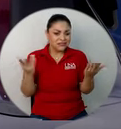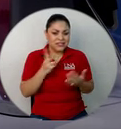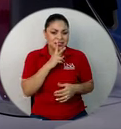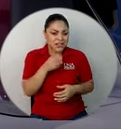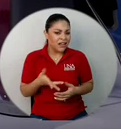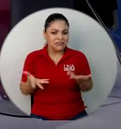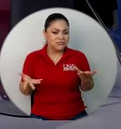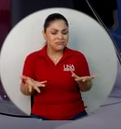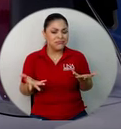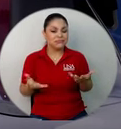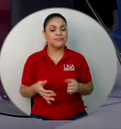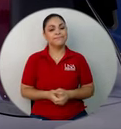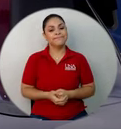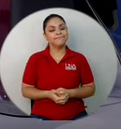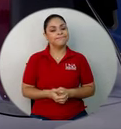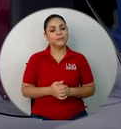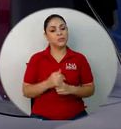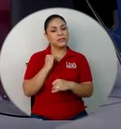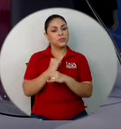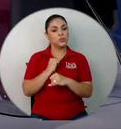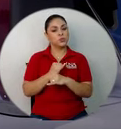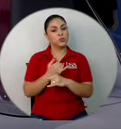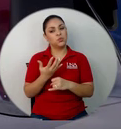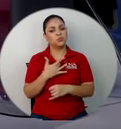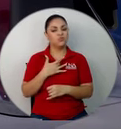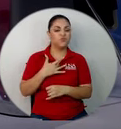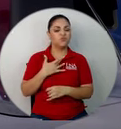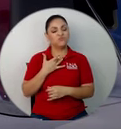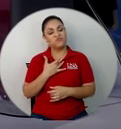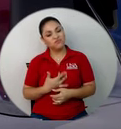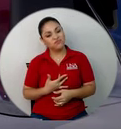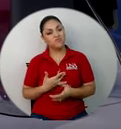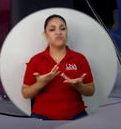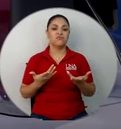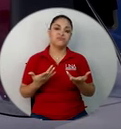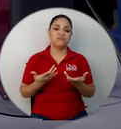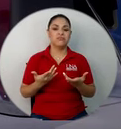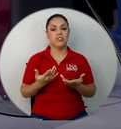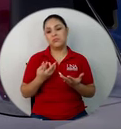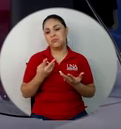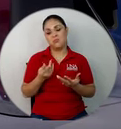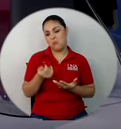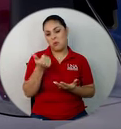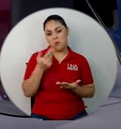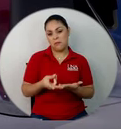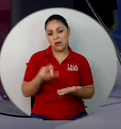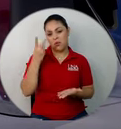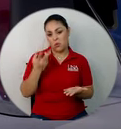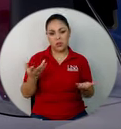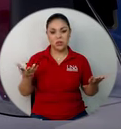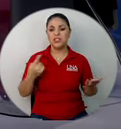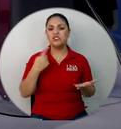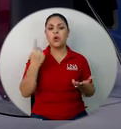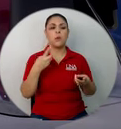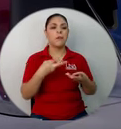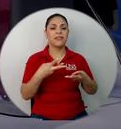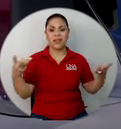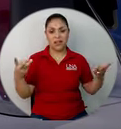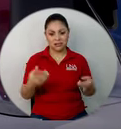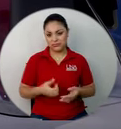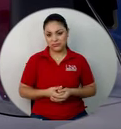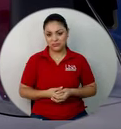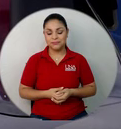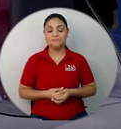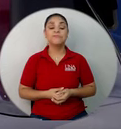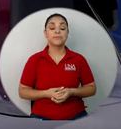no está con la institución o la empresa, de poco vale todo ese recurso material que se pueda